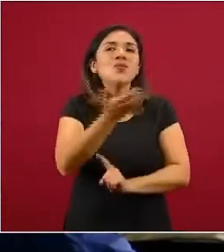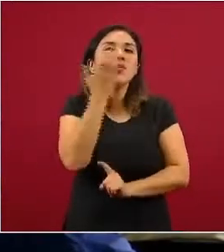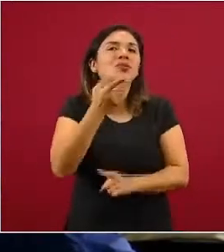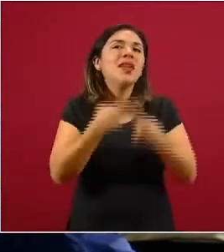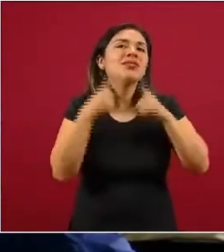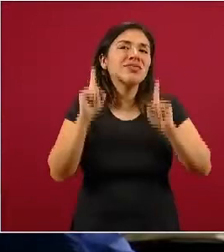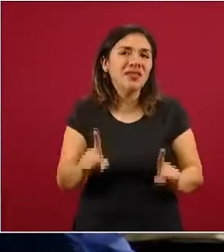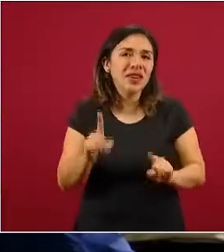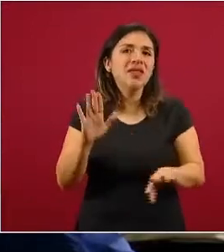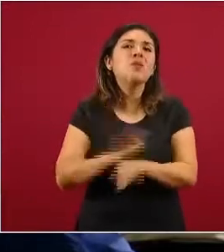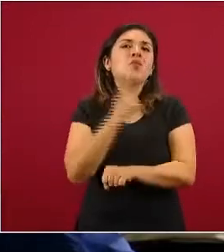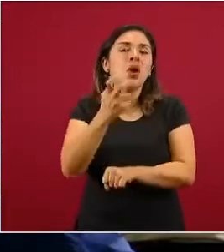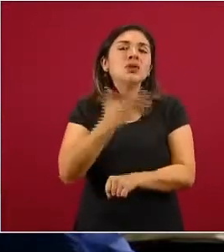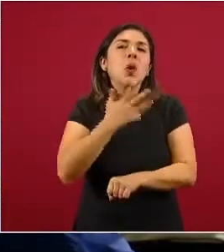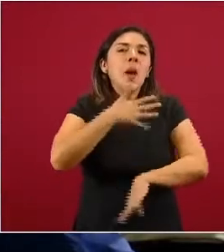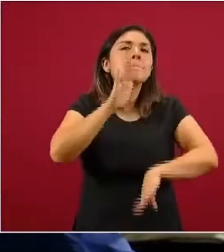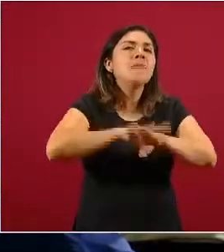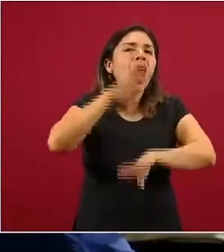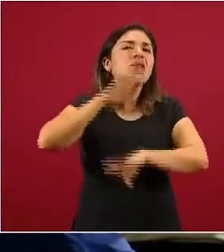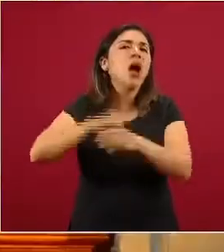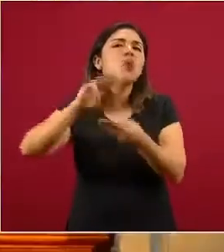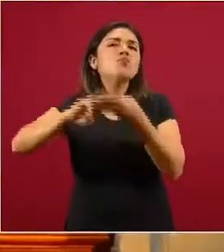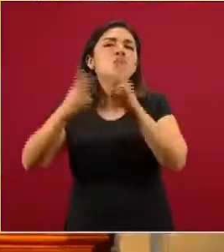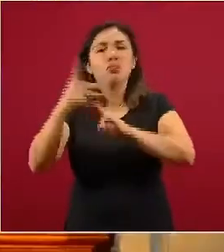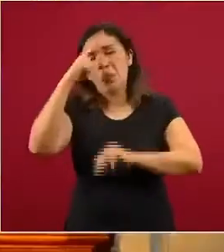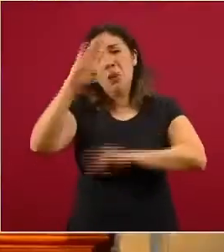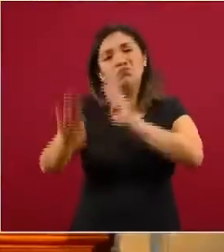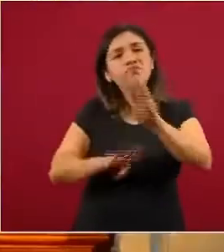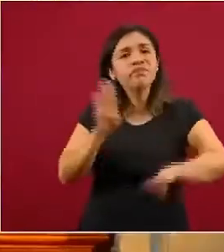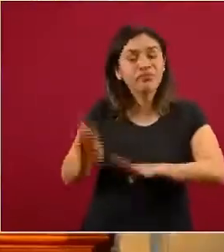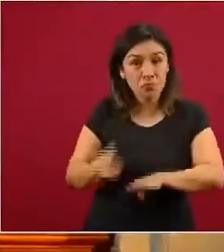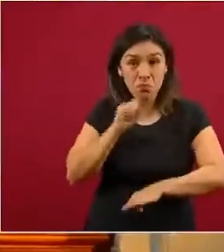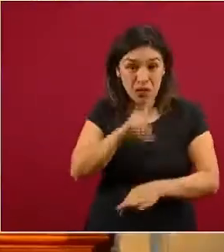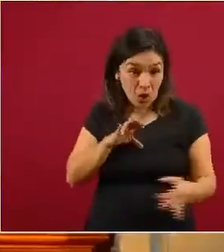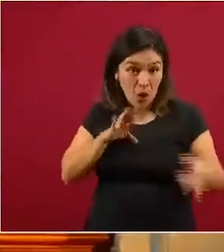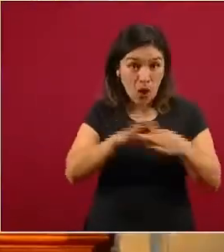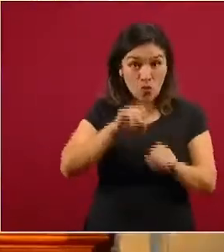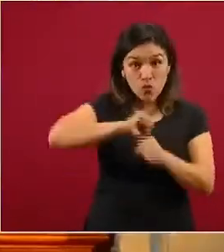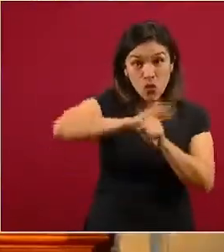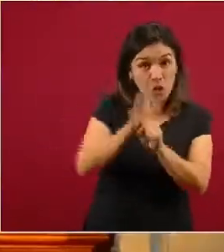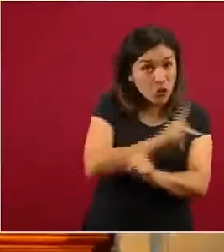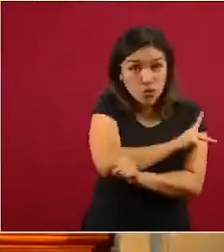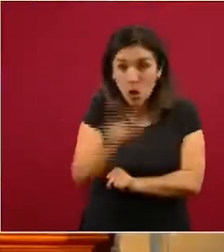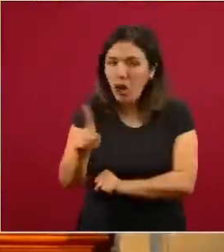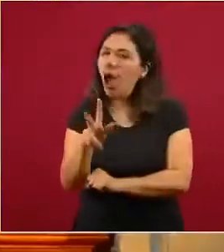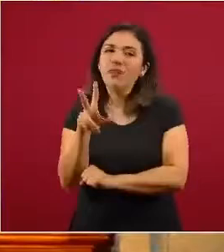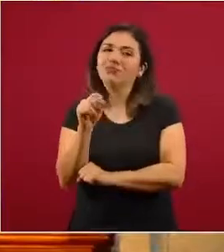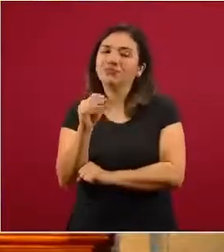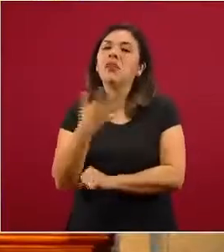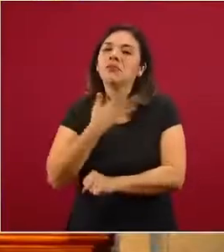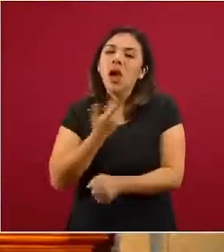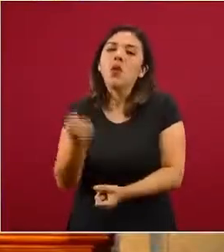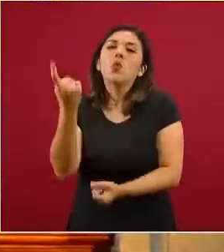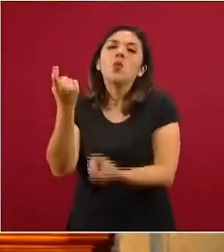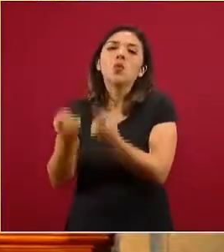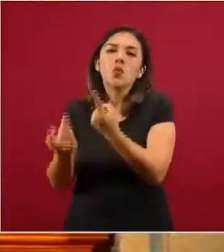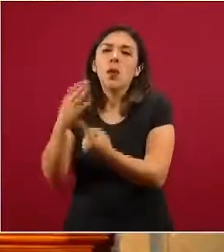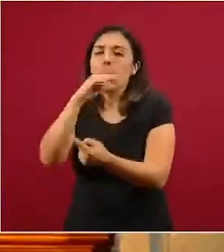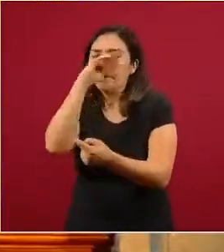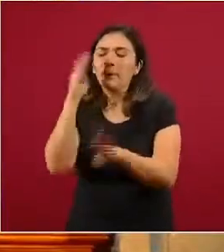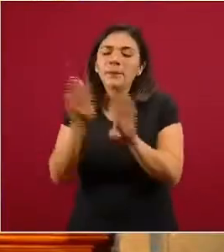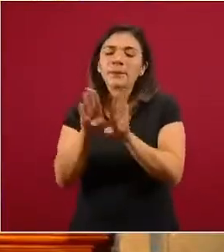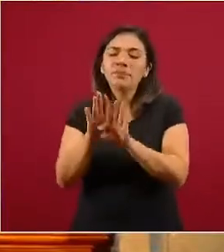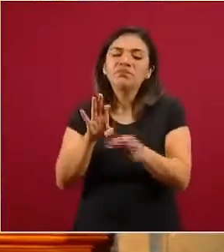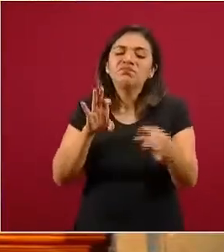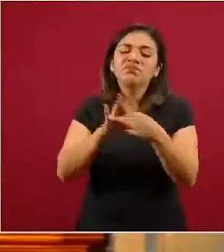tanto ustedes como medios de comunicación, en la población general, es cómo interpretar. Lo que es muy importante es que estas muertes no solamente